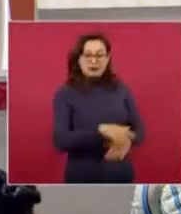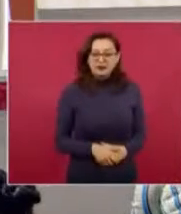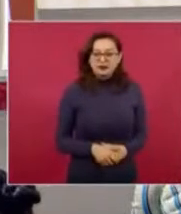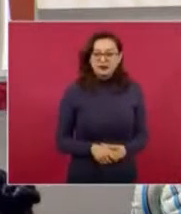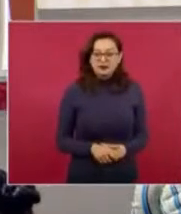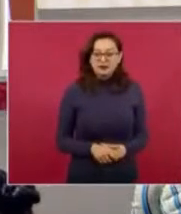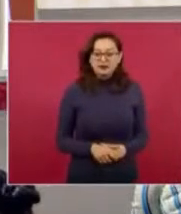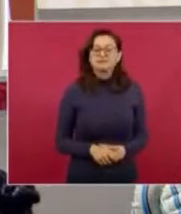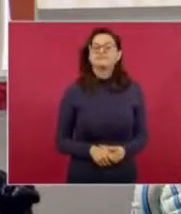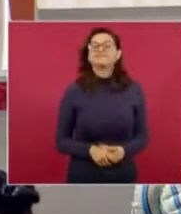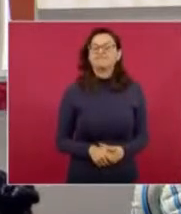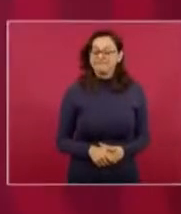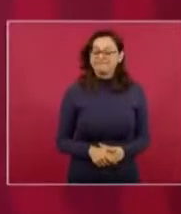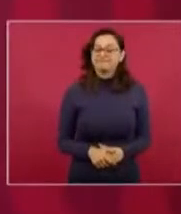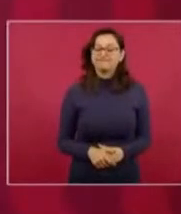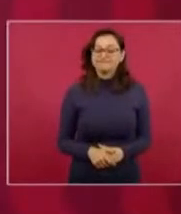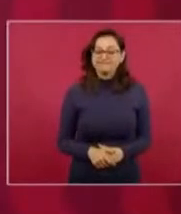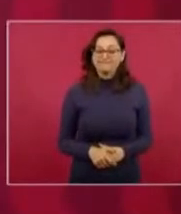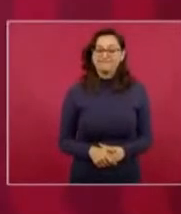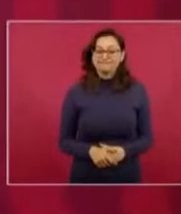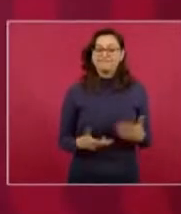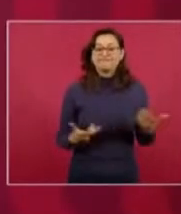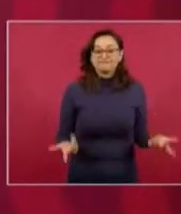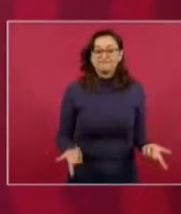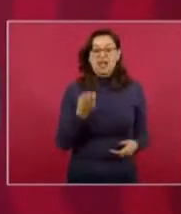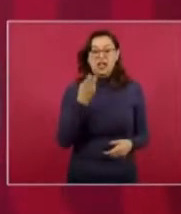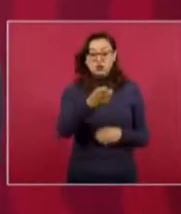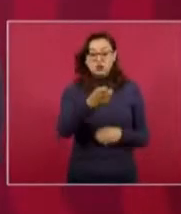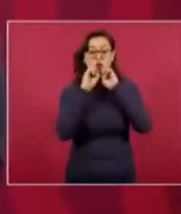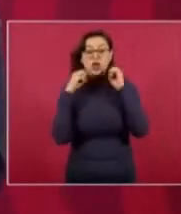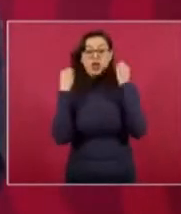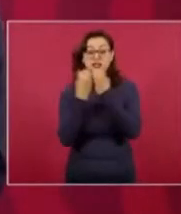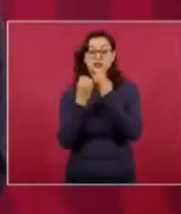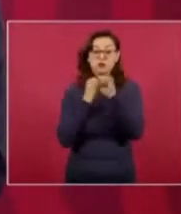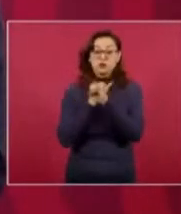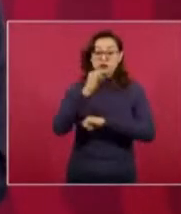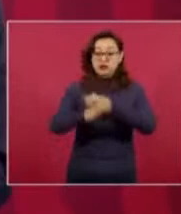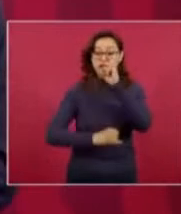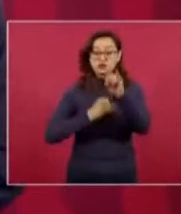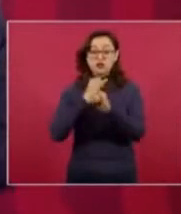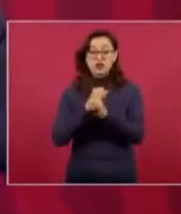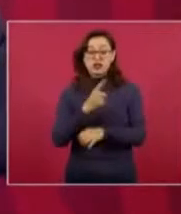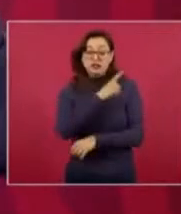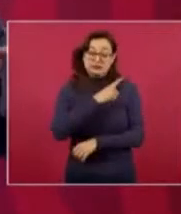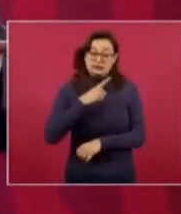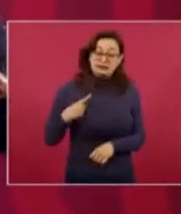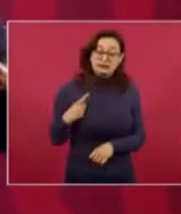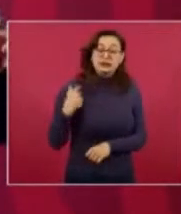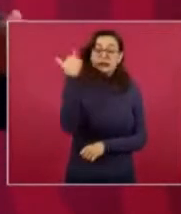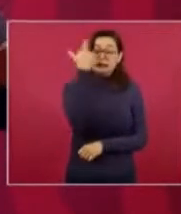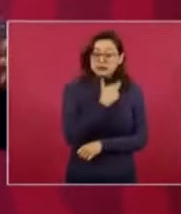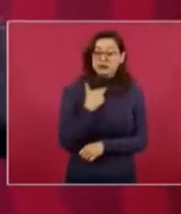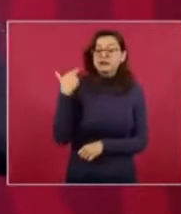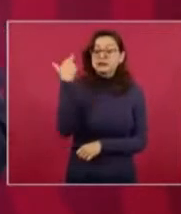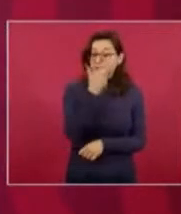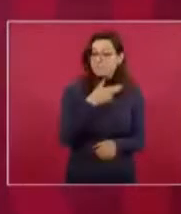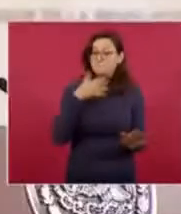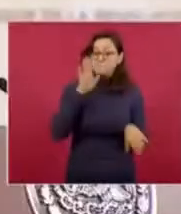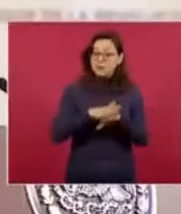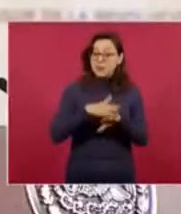fondo de organismos mundiales lo fui a decir a la